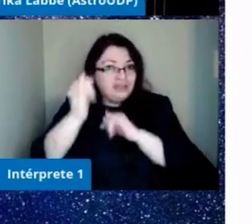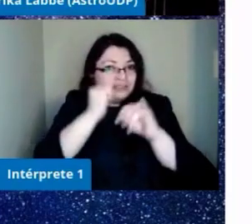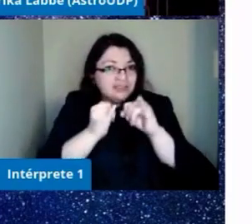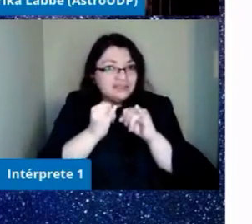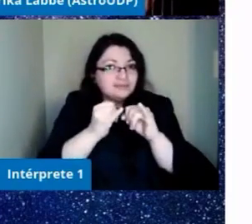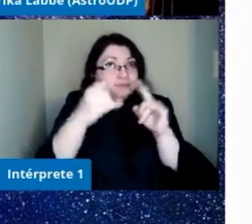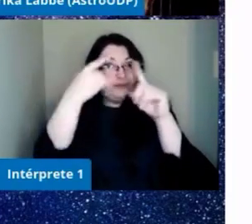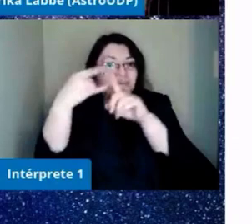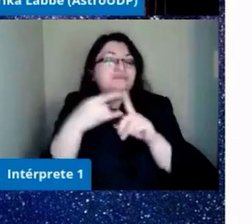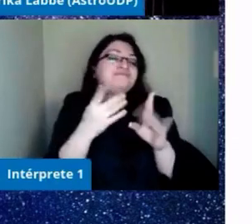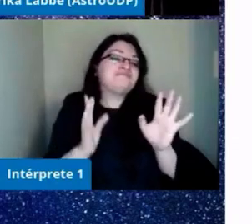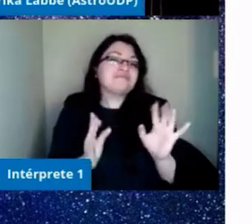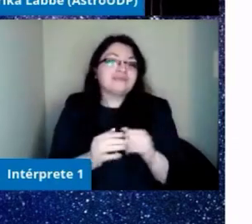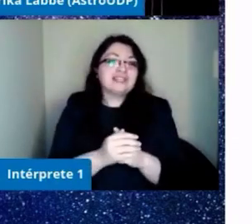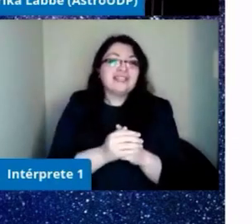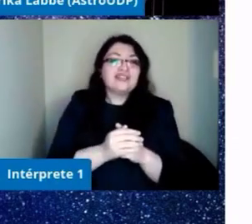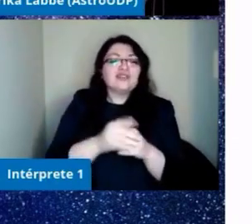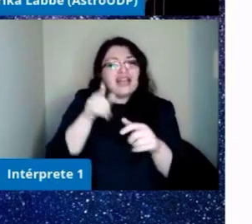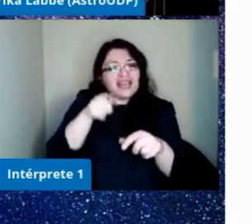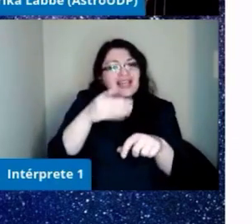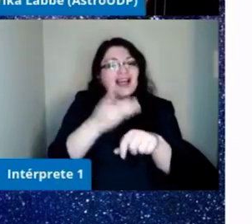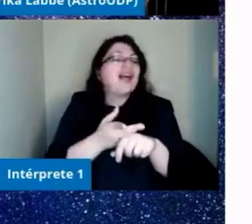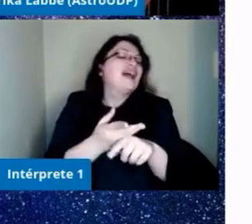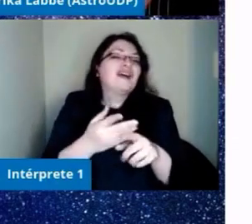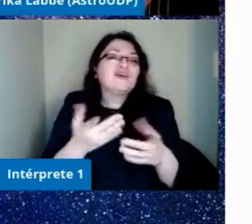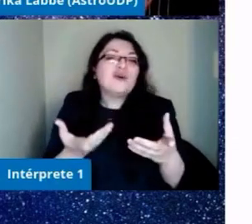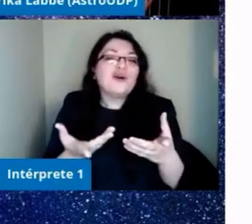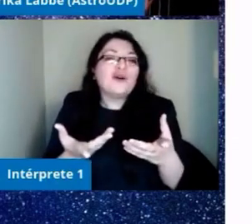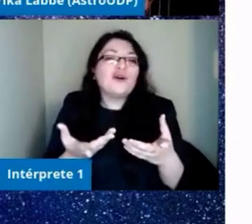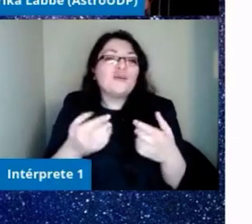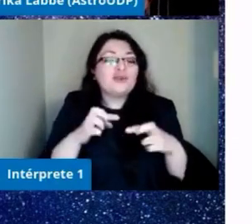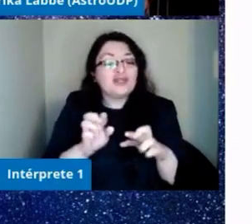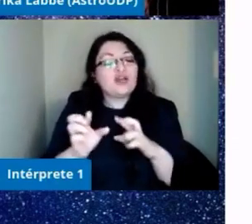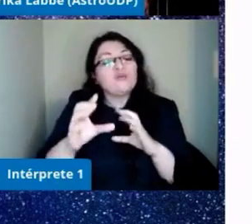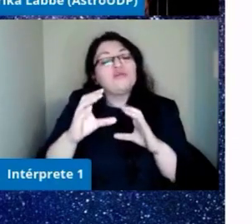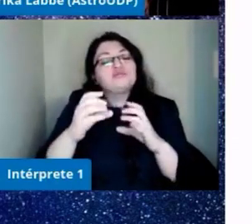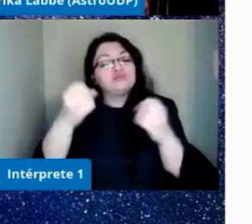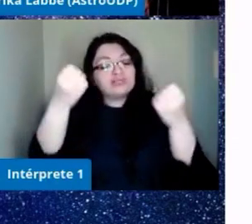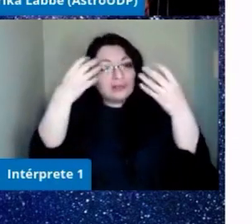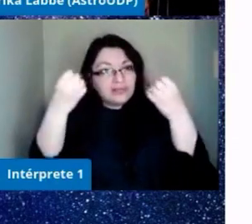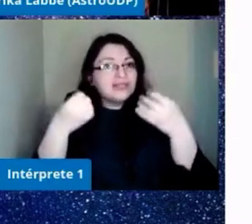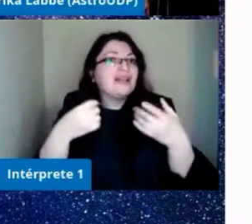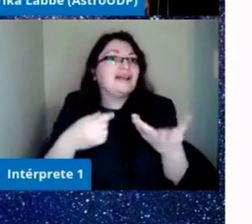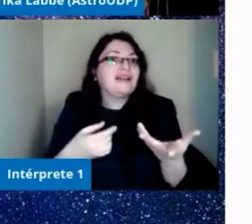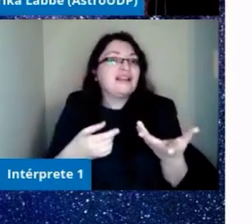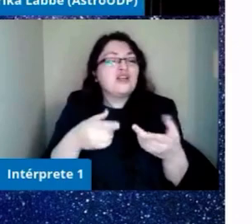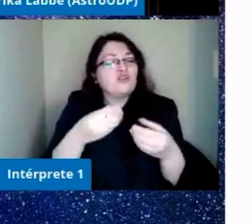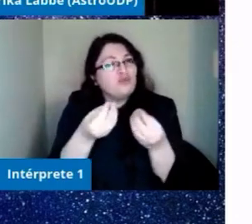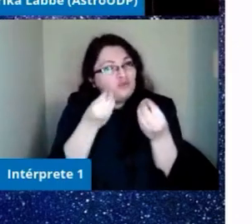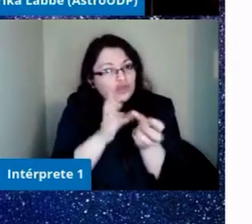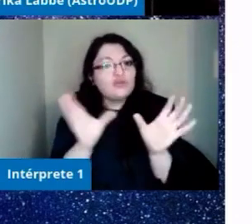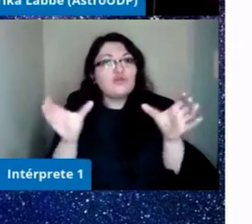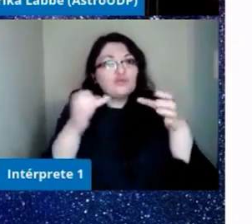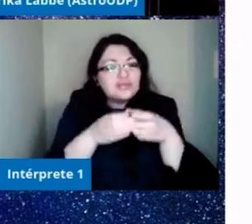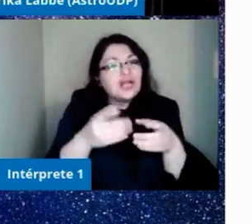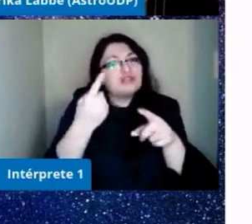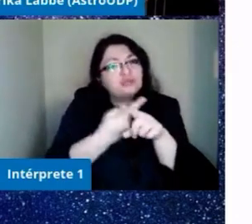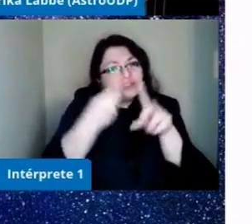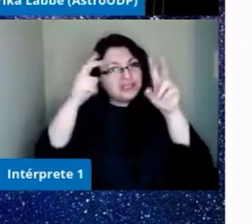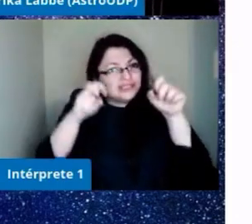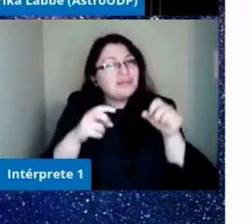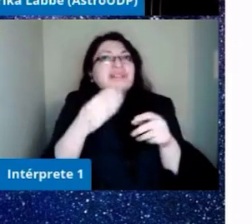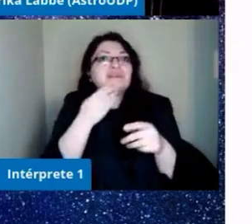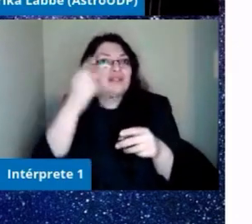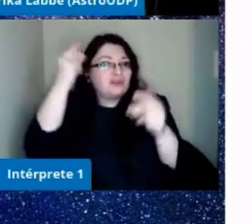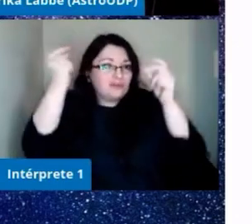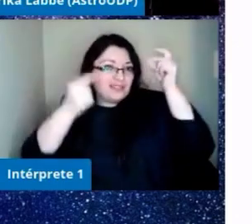esta instancia, como les digo, de capacitación y fue muy bueno poder juntarse a hablar de todo esto y a tener nuevas ideas, porque, como les